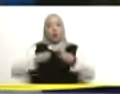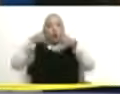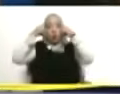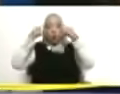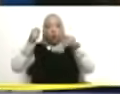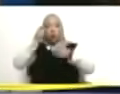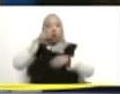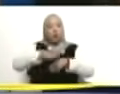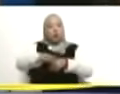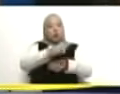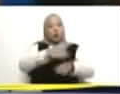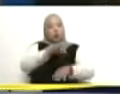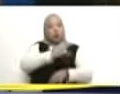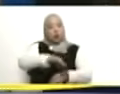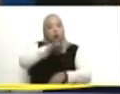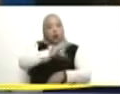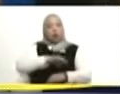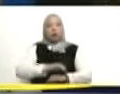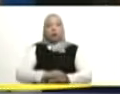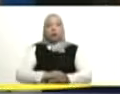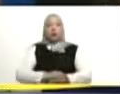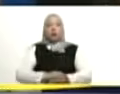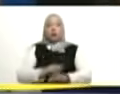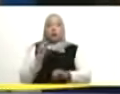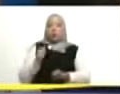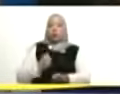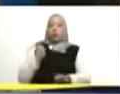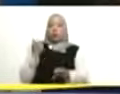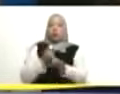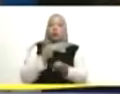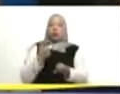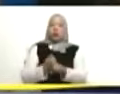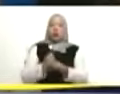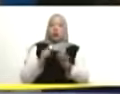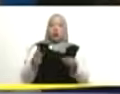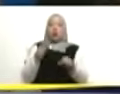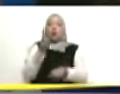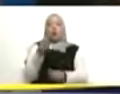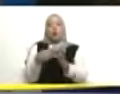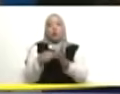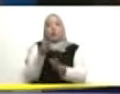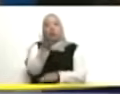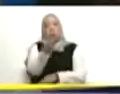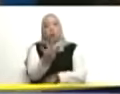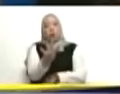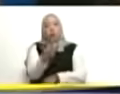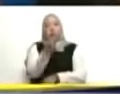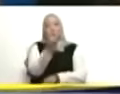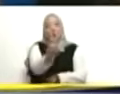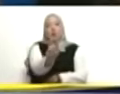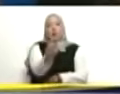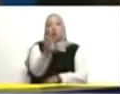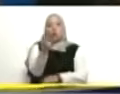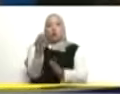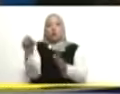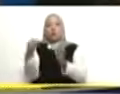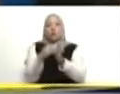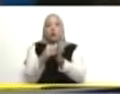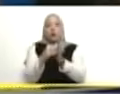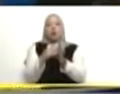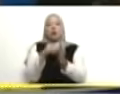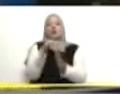Social. Bueno, garantizar, arrancando el 2024, 200.000 nuevas